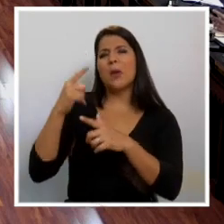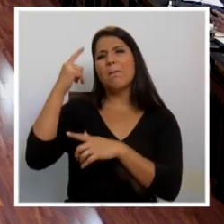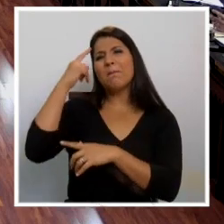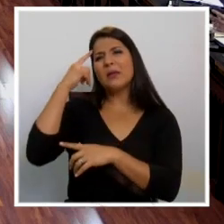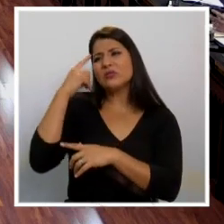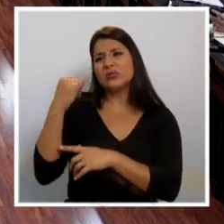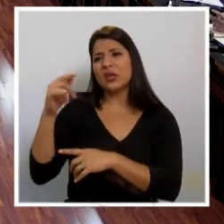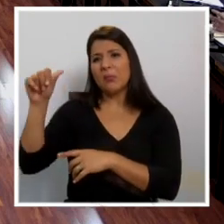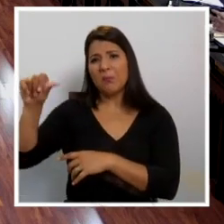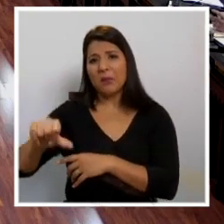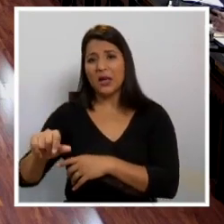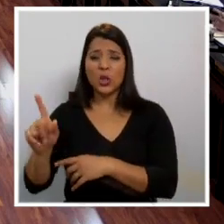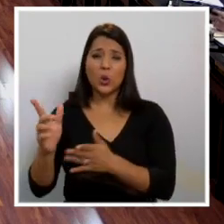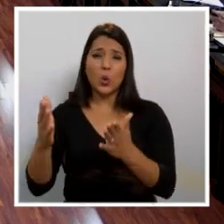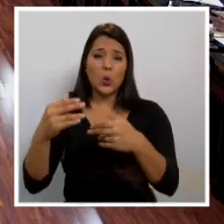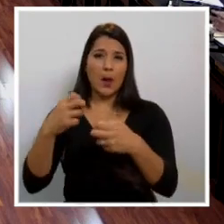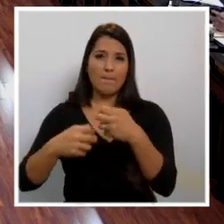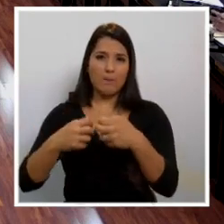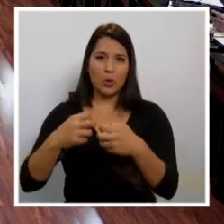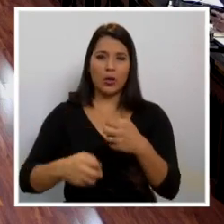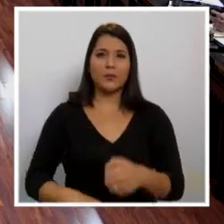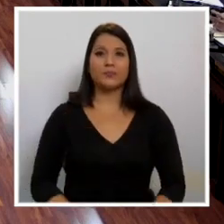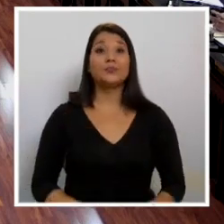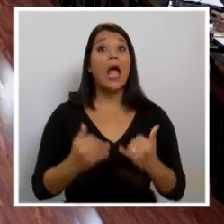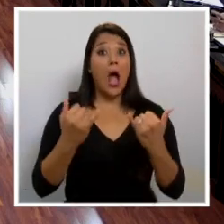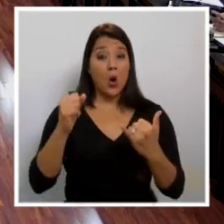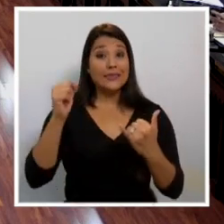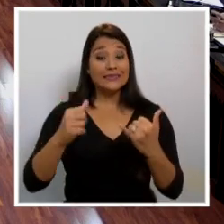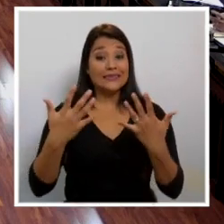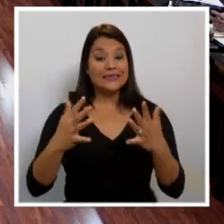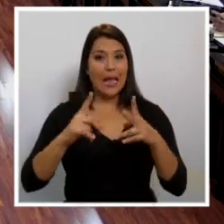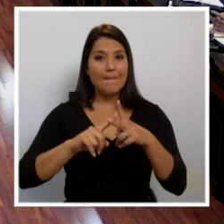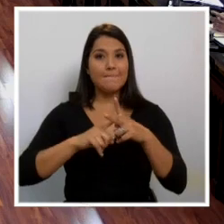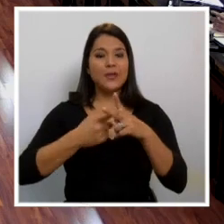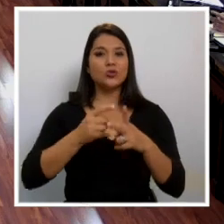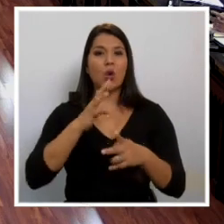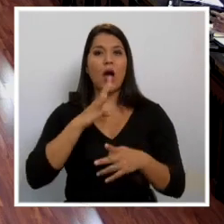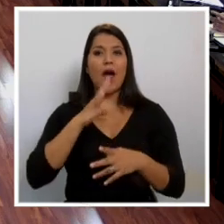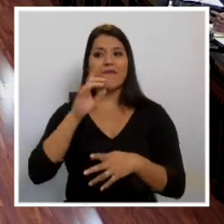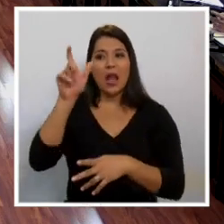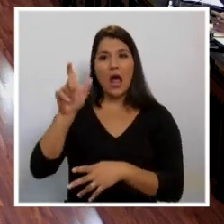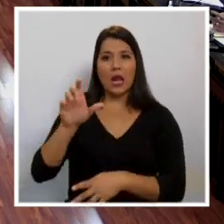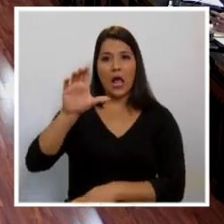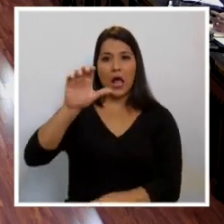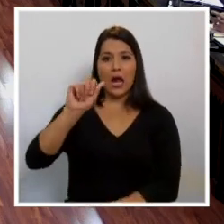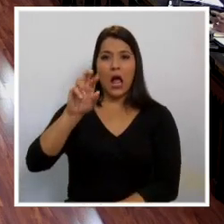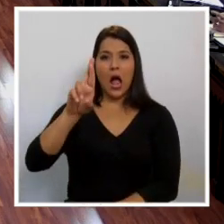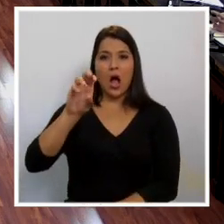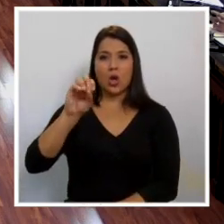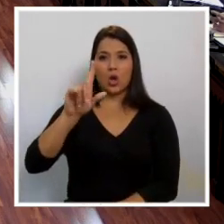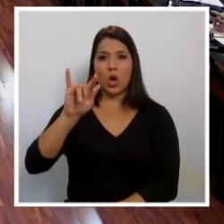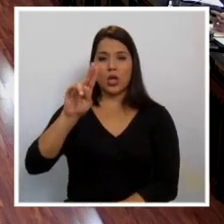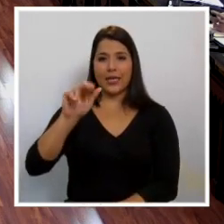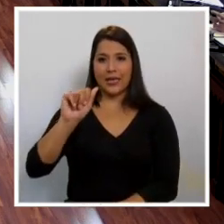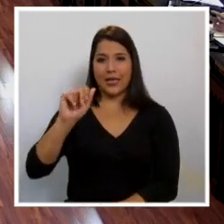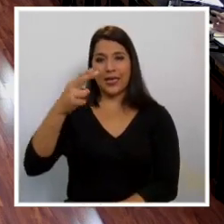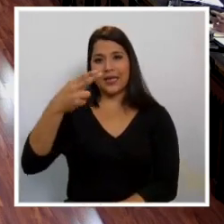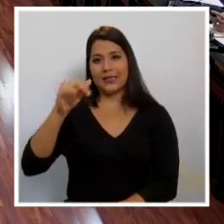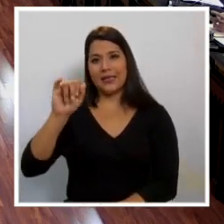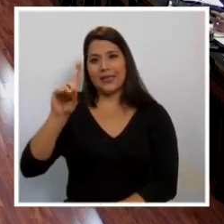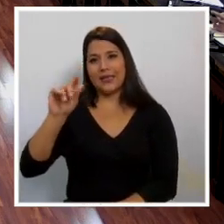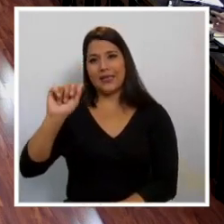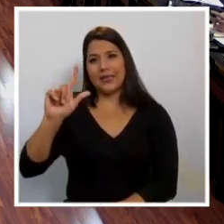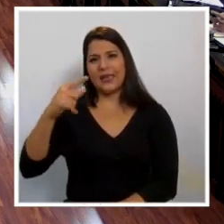generaría grandes problemas. Ahora sí tenemos en plenario a Carolina Hidalgo hablando. Se va a hacer la elección de la vicepresidencia del